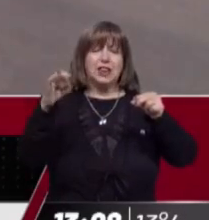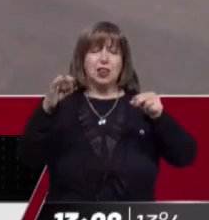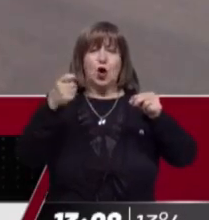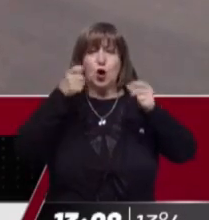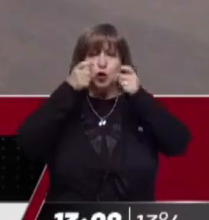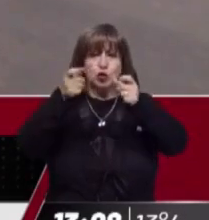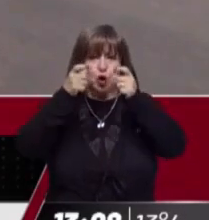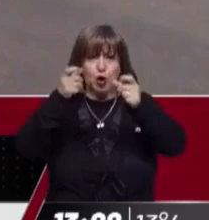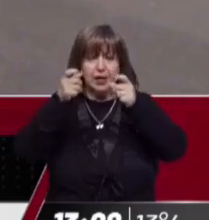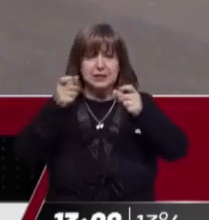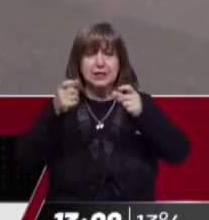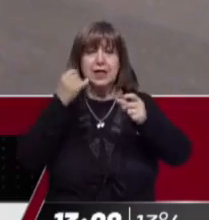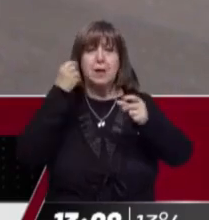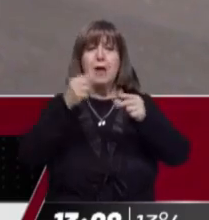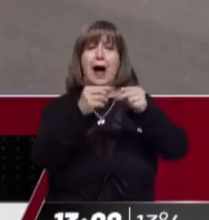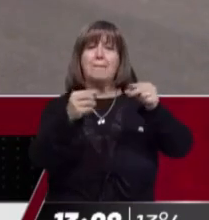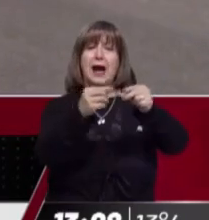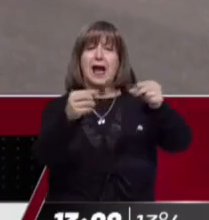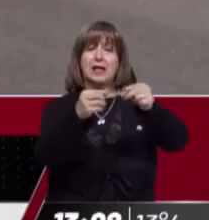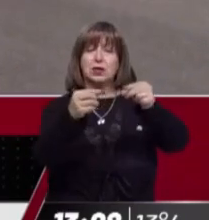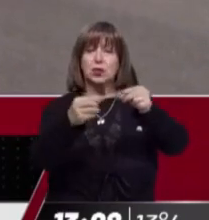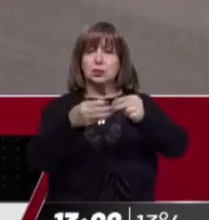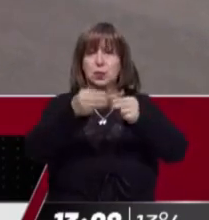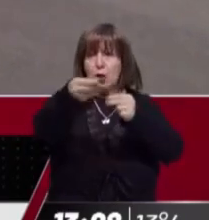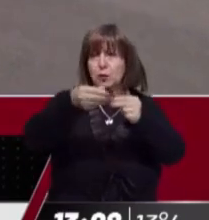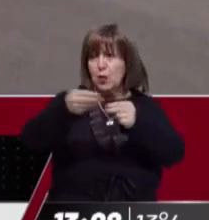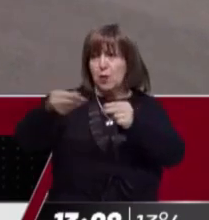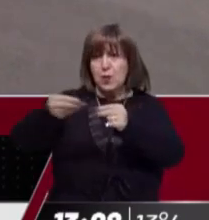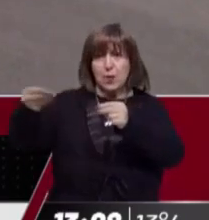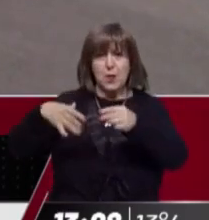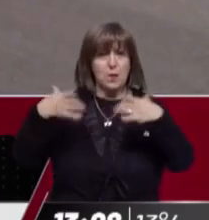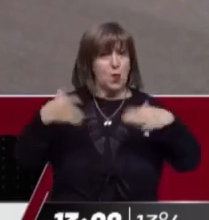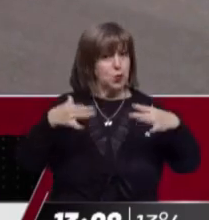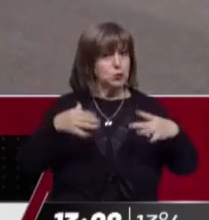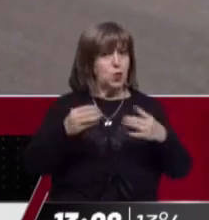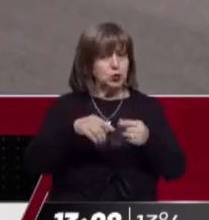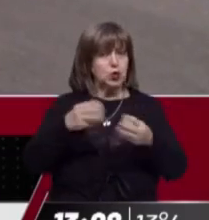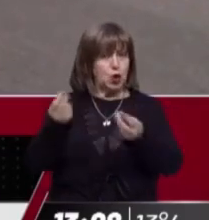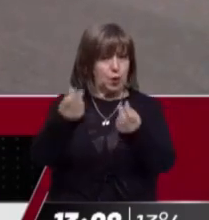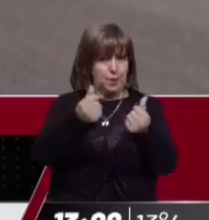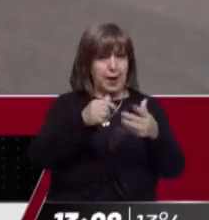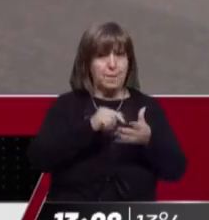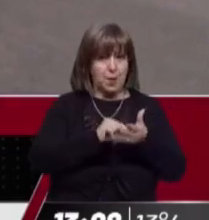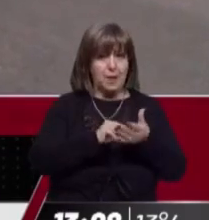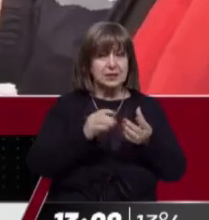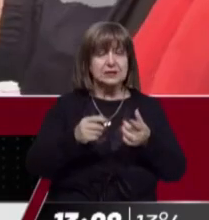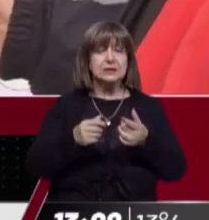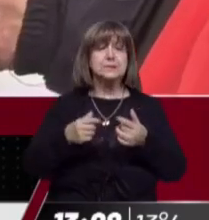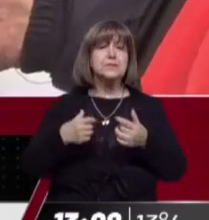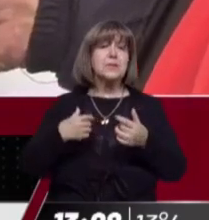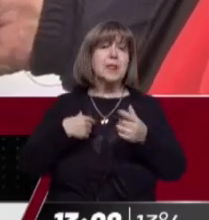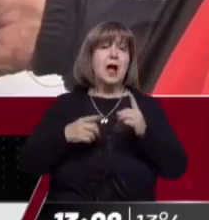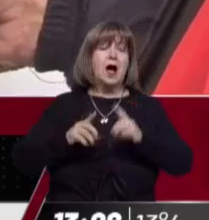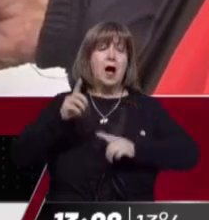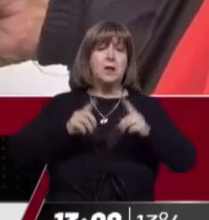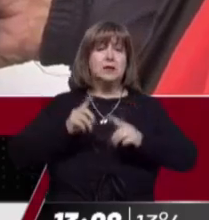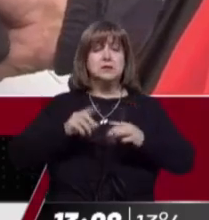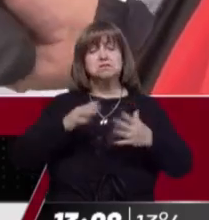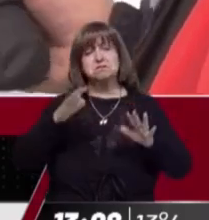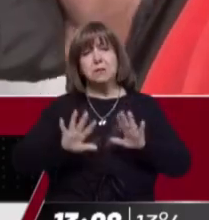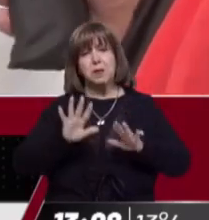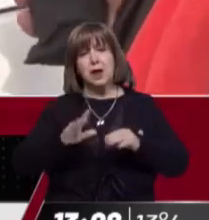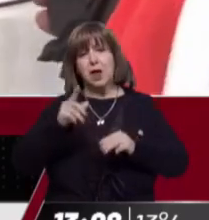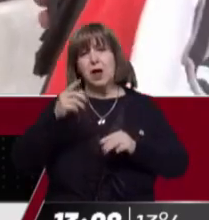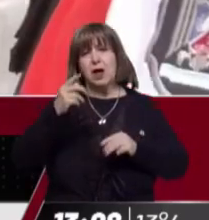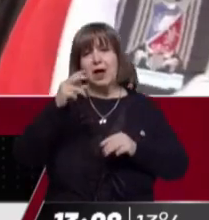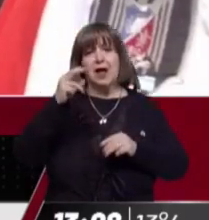aproximadamente. Más allá de que los puestos nosotros los hacemos en forma permanente, móviles, nos quedamos 30 minutos, 40 y